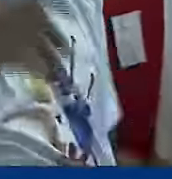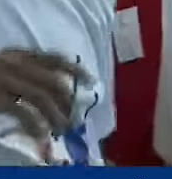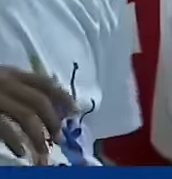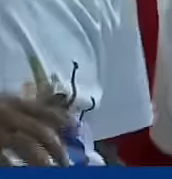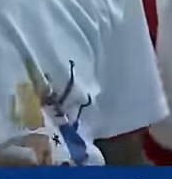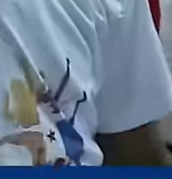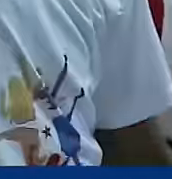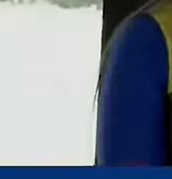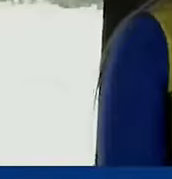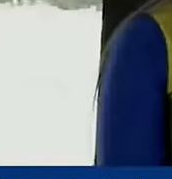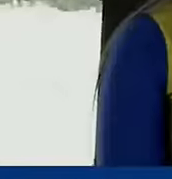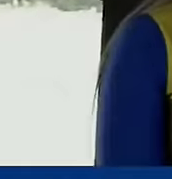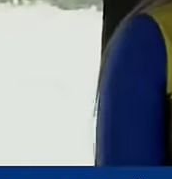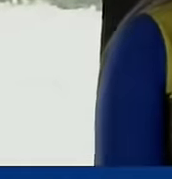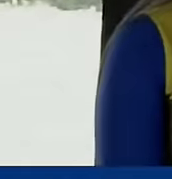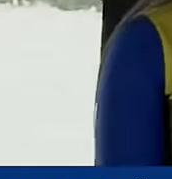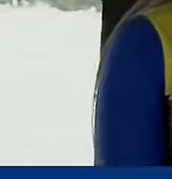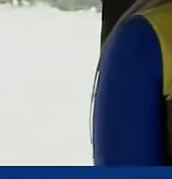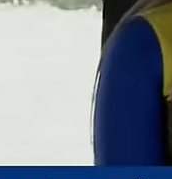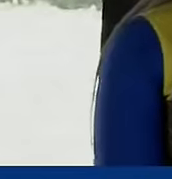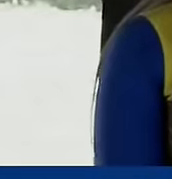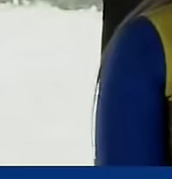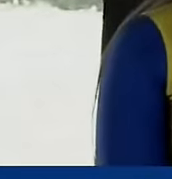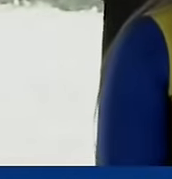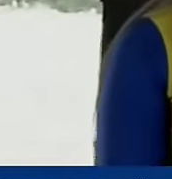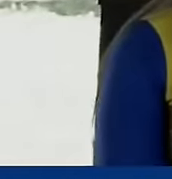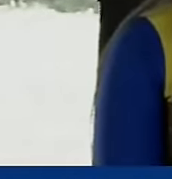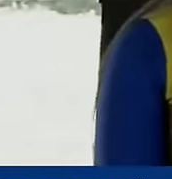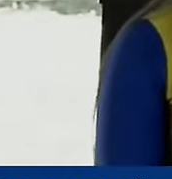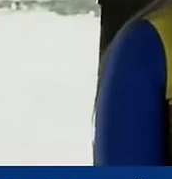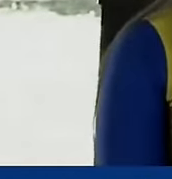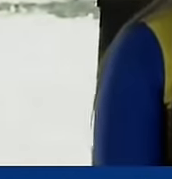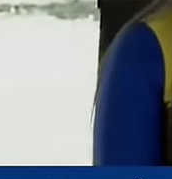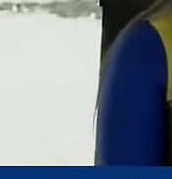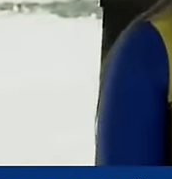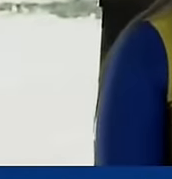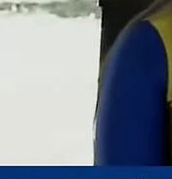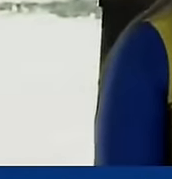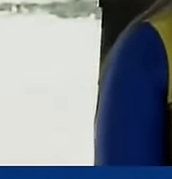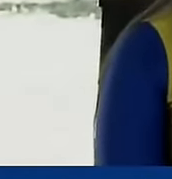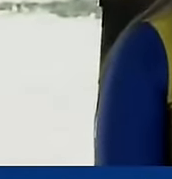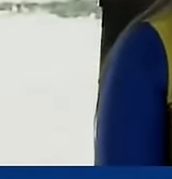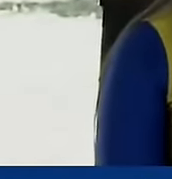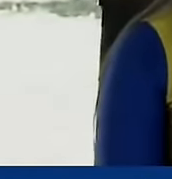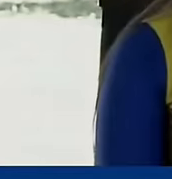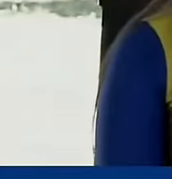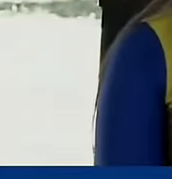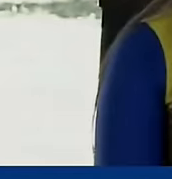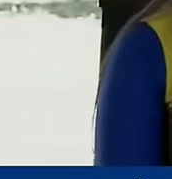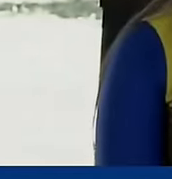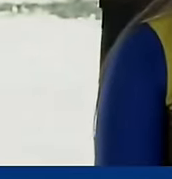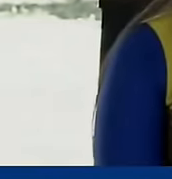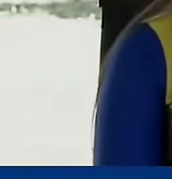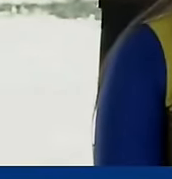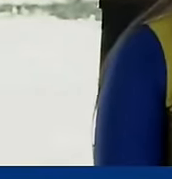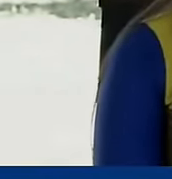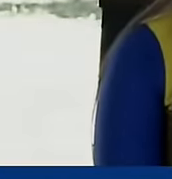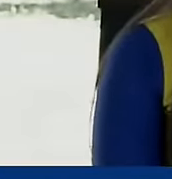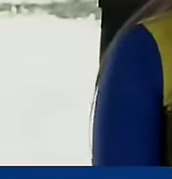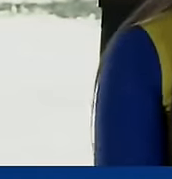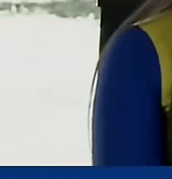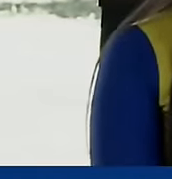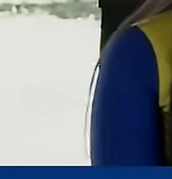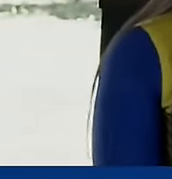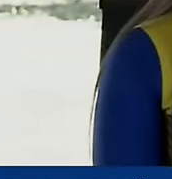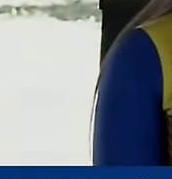Bueno, mi saludo a todo el equipo de trabajo presente,